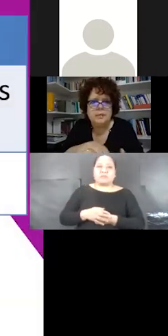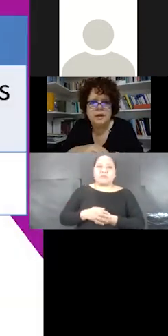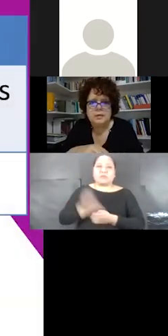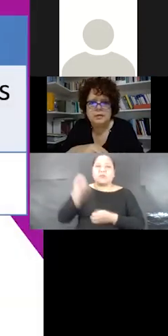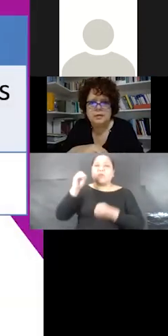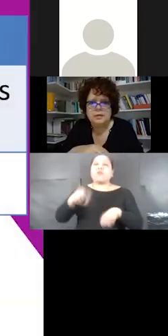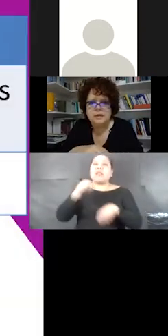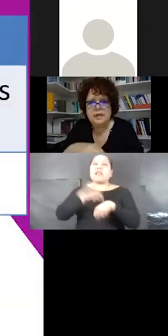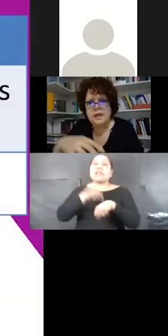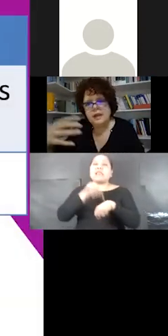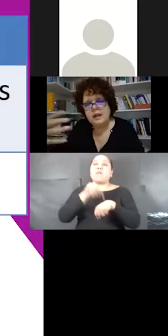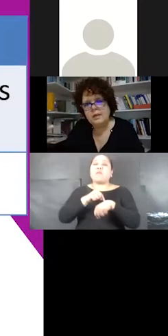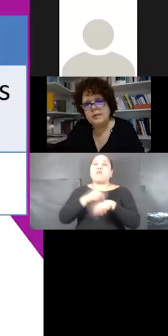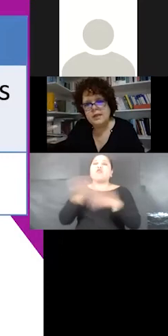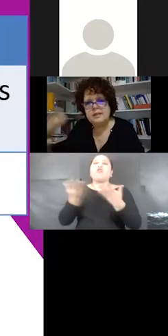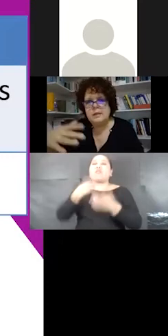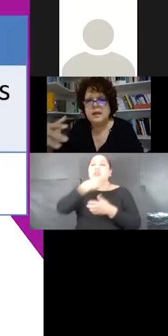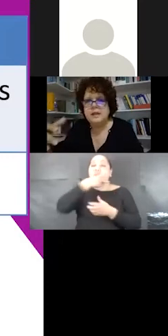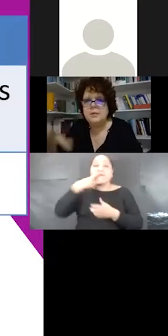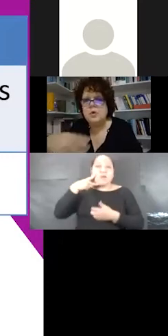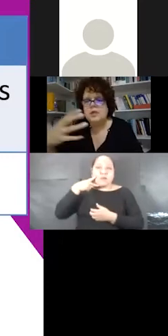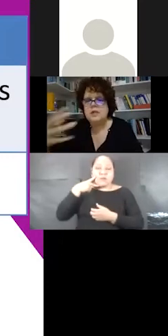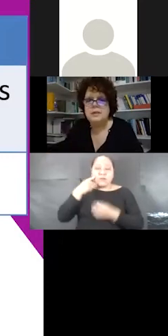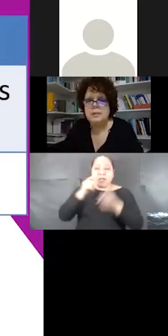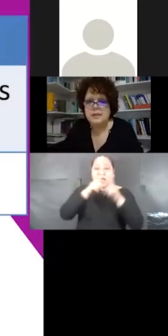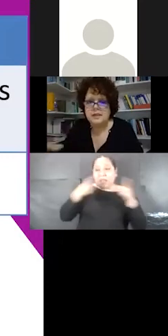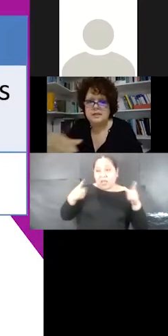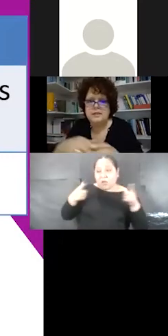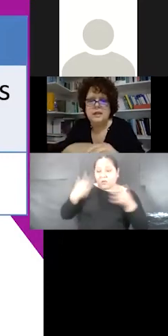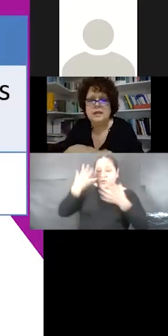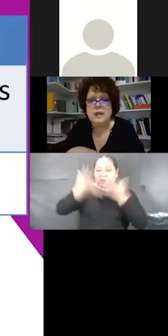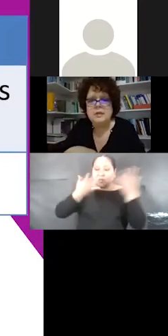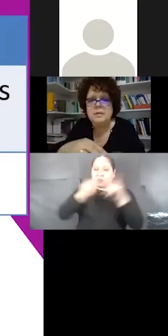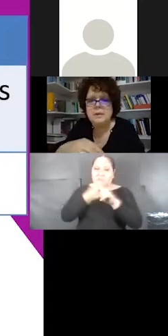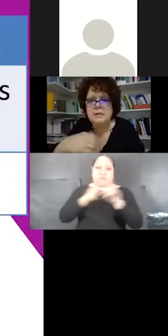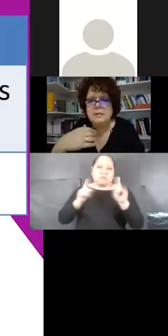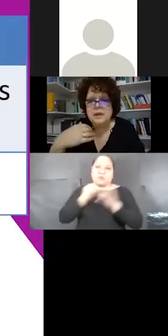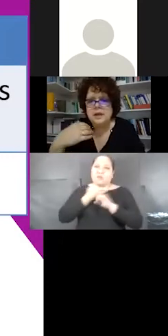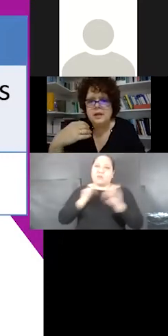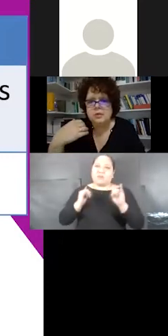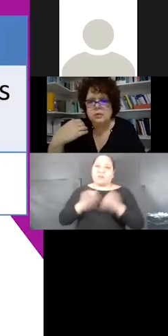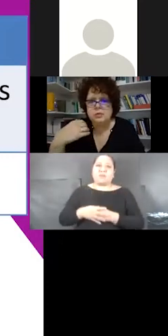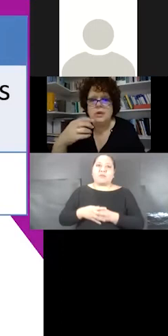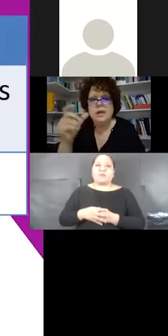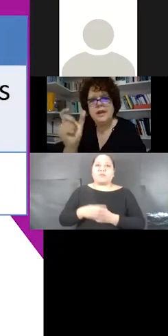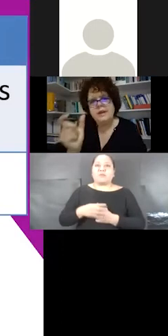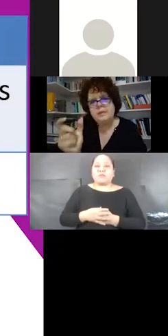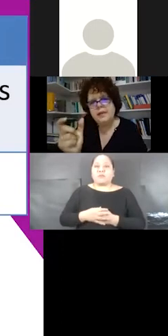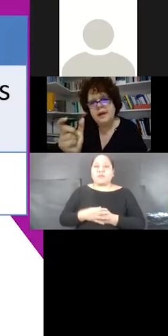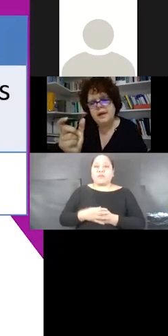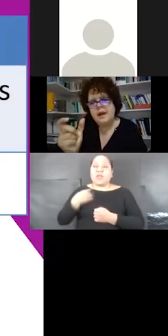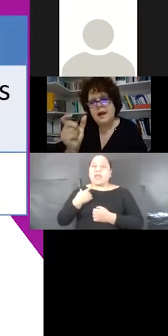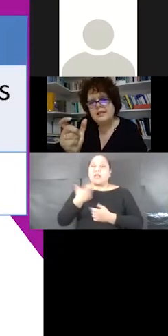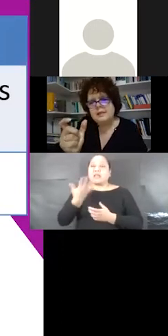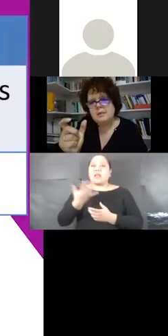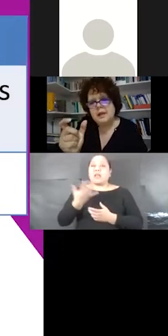en el verbo, ¿no? Y en la lengua de señas se marca el tiempo con señas independientes. En castellano es mi papá vivía en el Cusco. En el